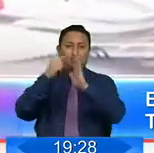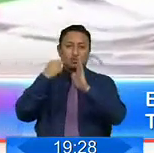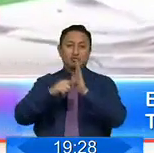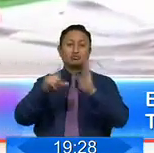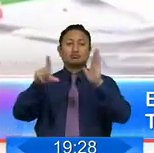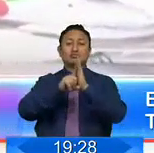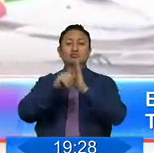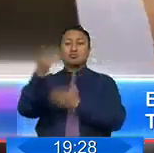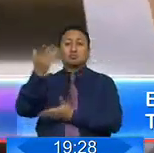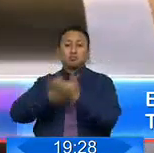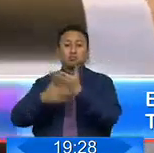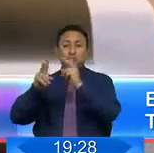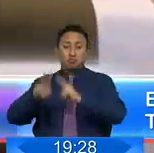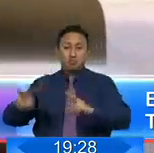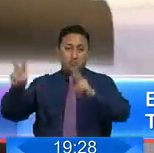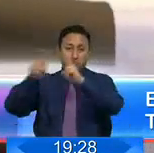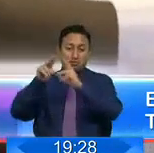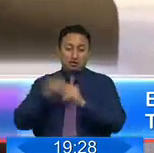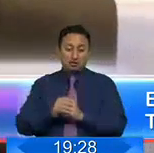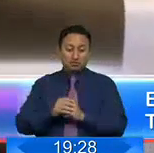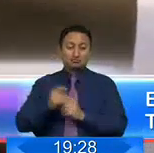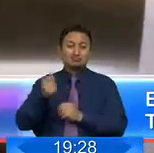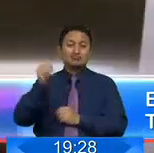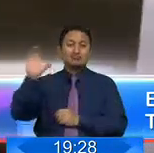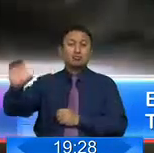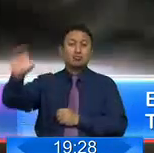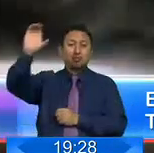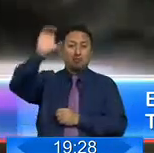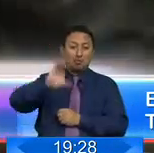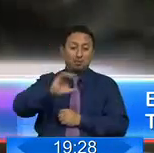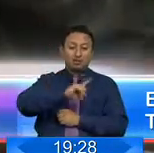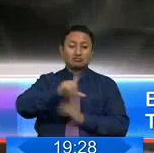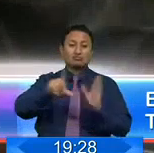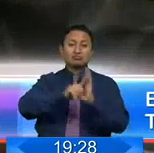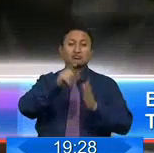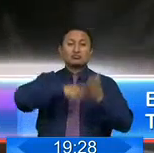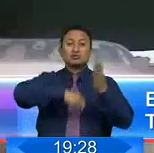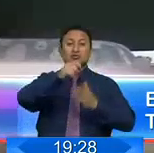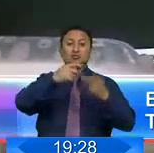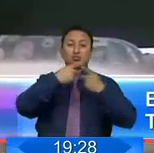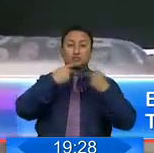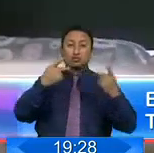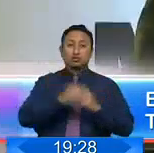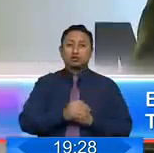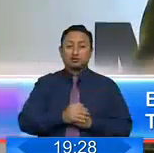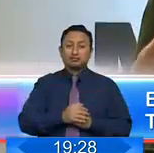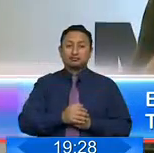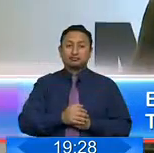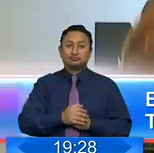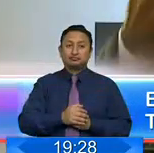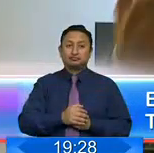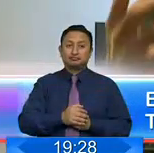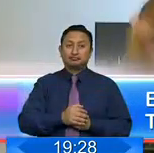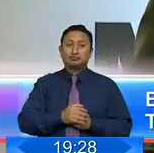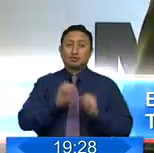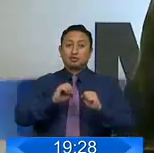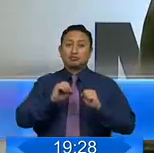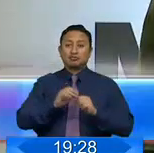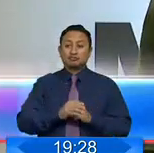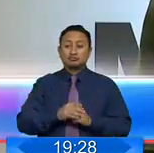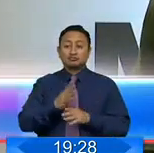de Valores, la de Repatriación de Capitales, la Ley de Contratación Pública y otras. Para brindar más seguridad